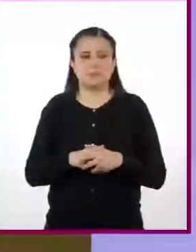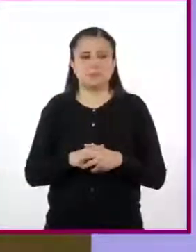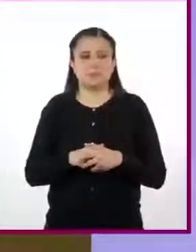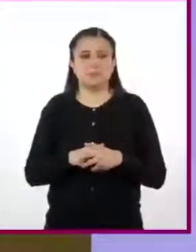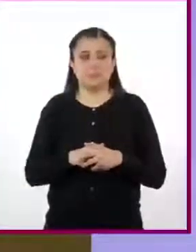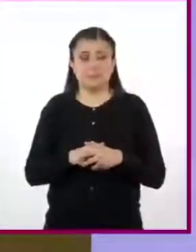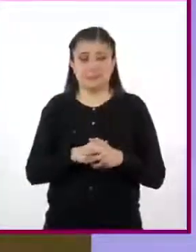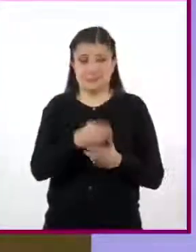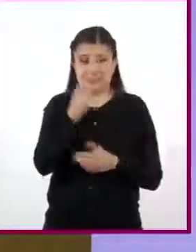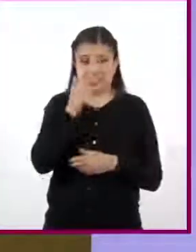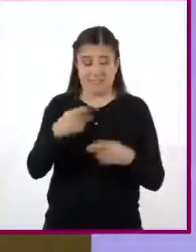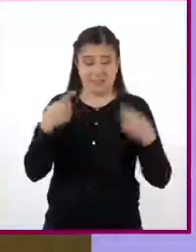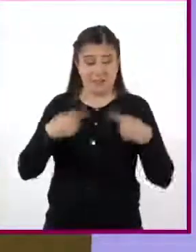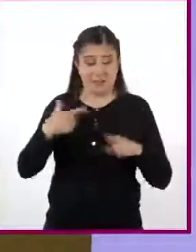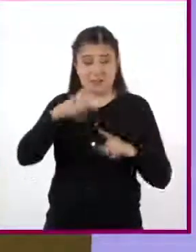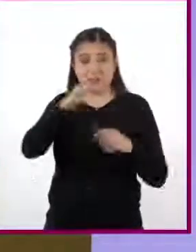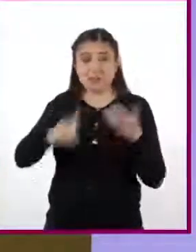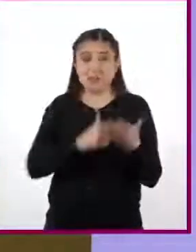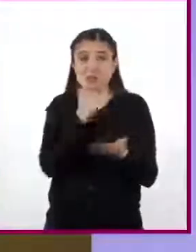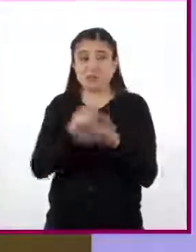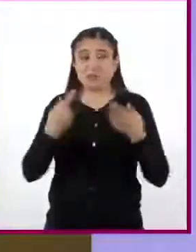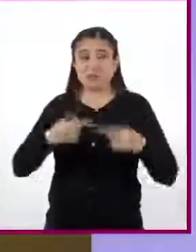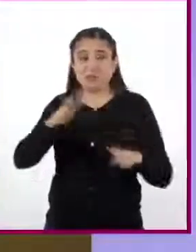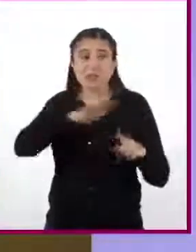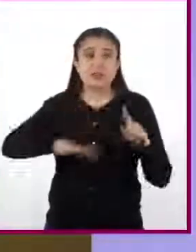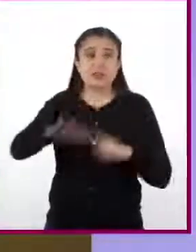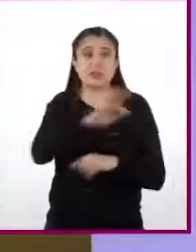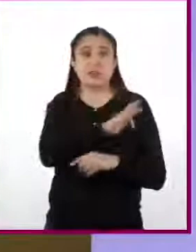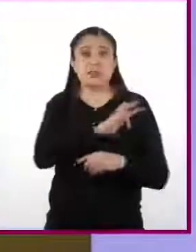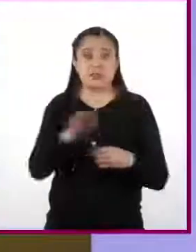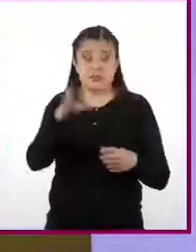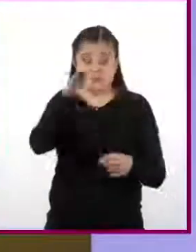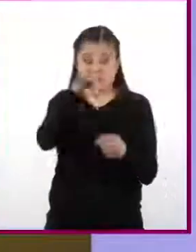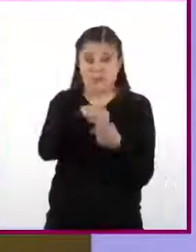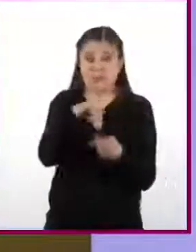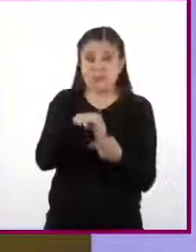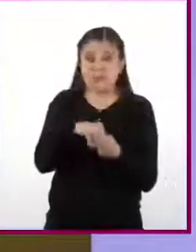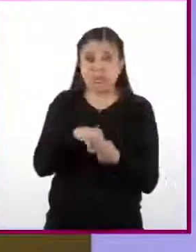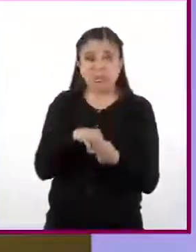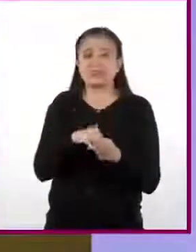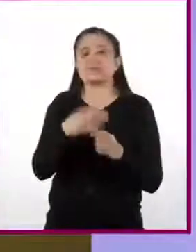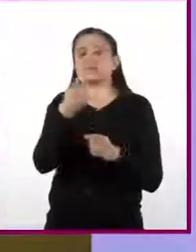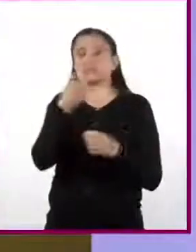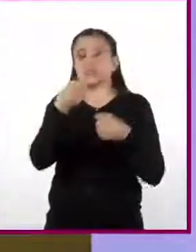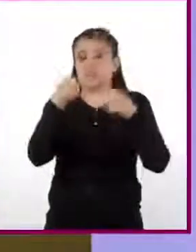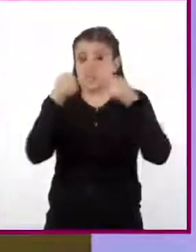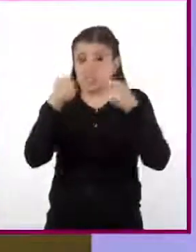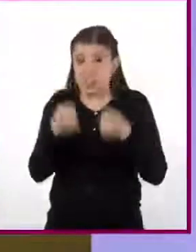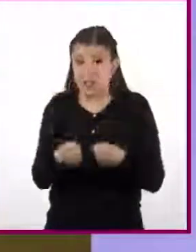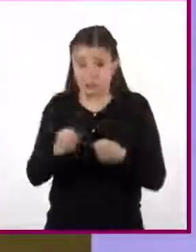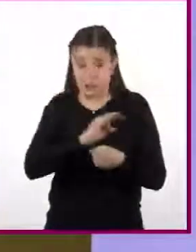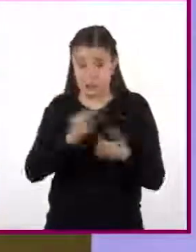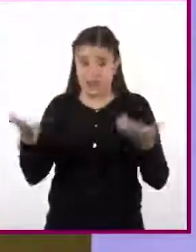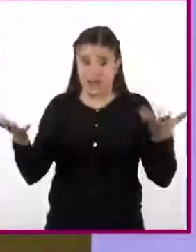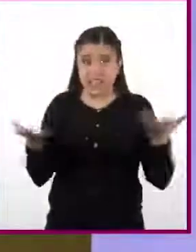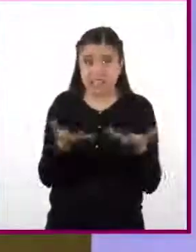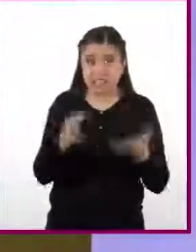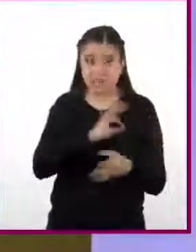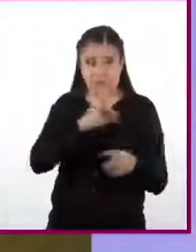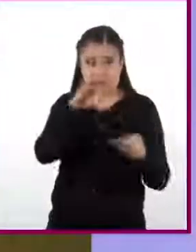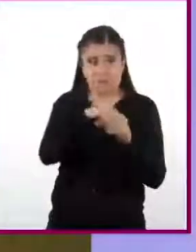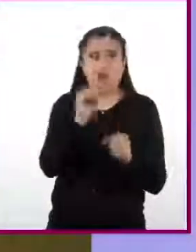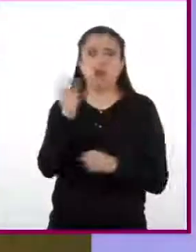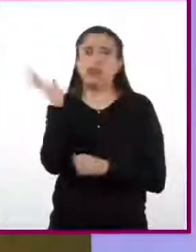El hecho de que cualquier ciudadano goce del derecho a votar y ser votado no garantiza que éste se ejerza o que existan